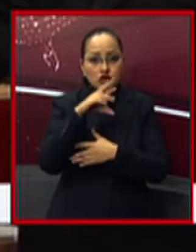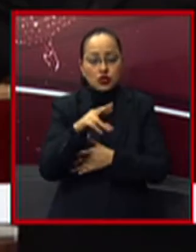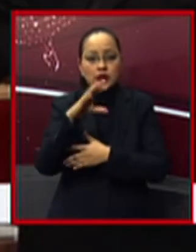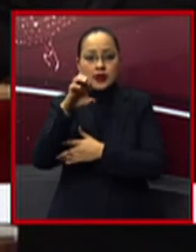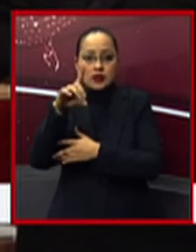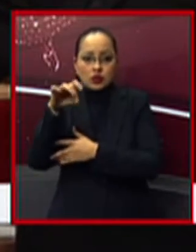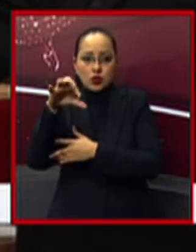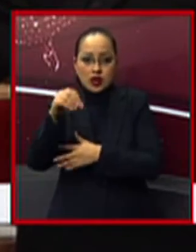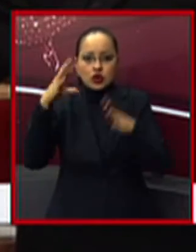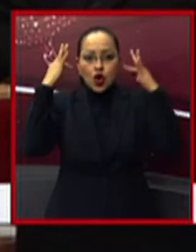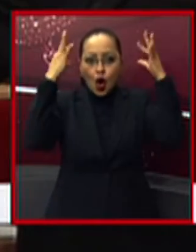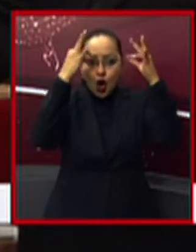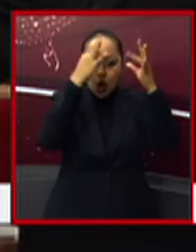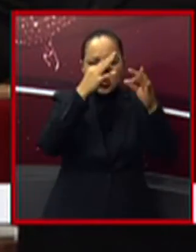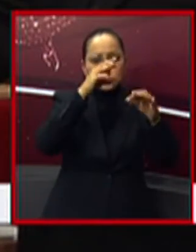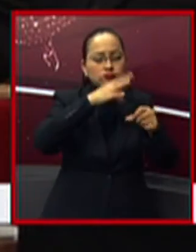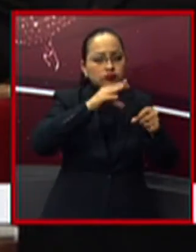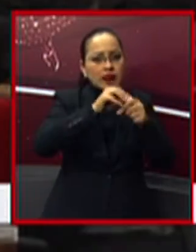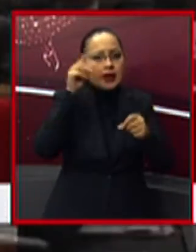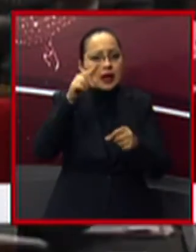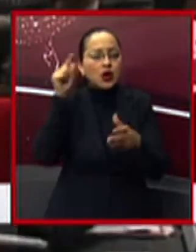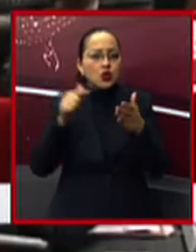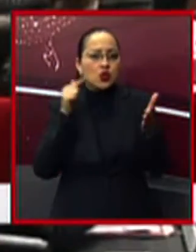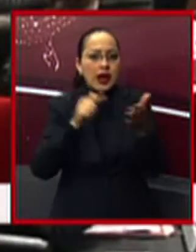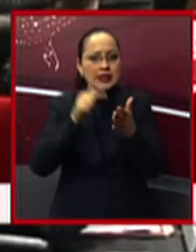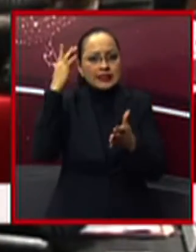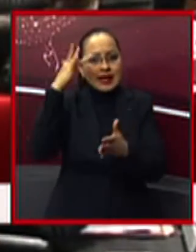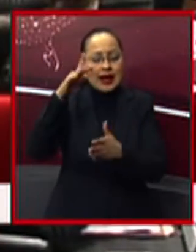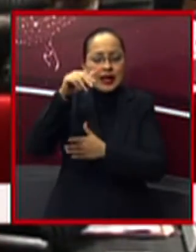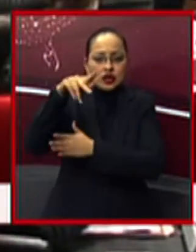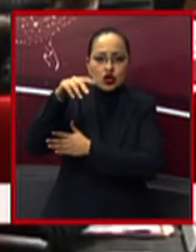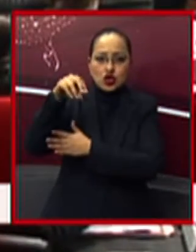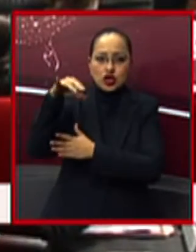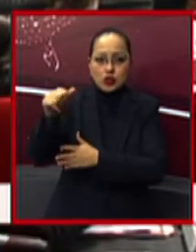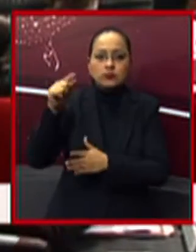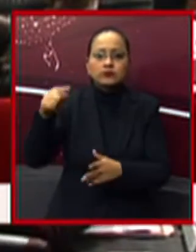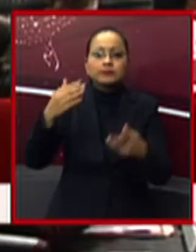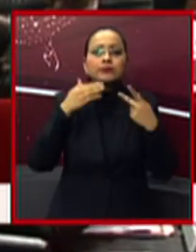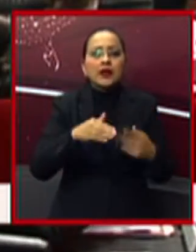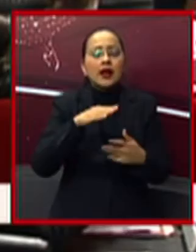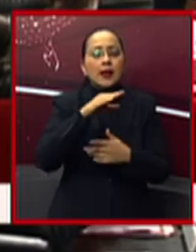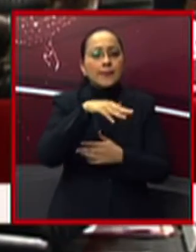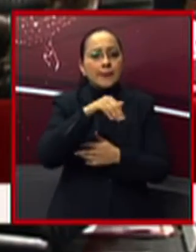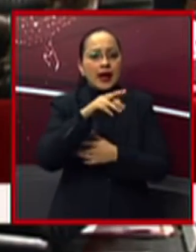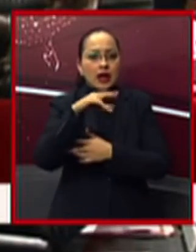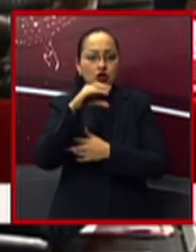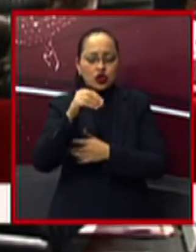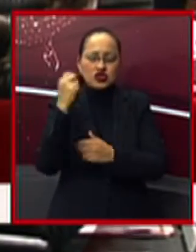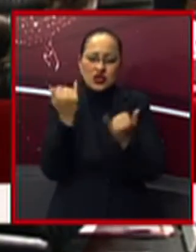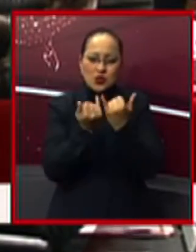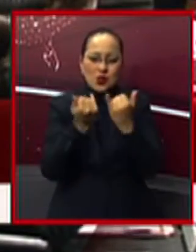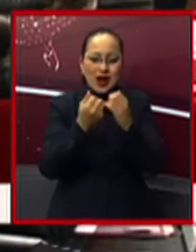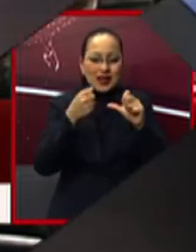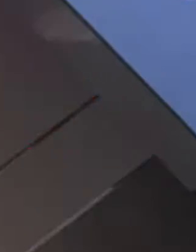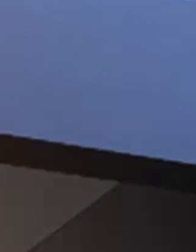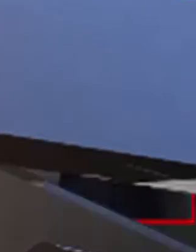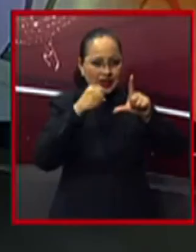Monroy como cónsul general de México en San Antonio, Texas, y a Marcos Augusto Bucio Mujica en El Paso, Texas.